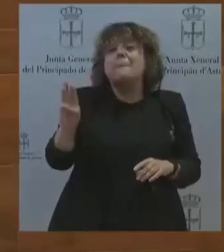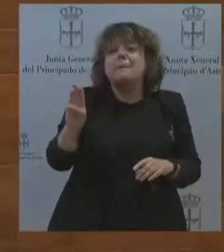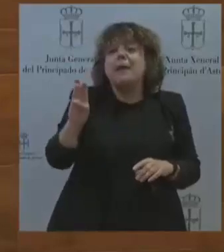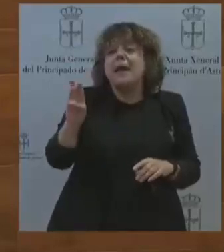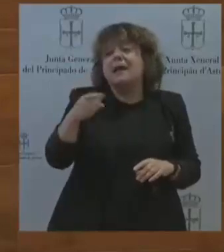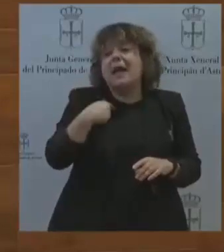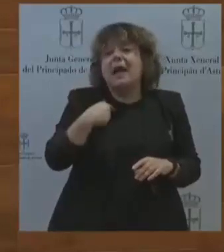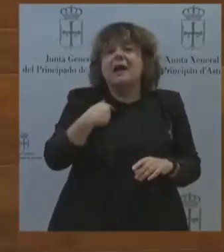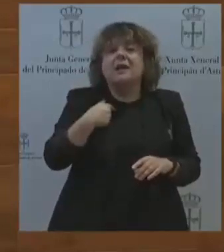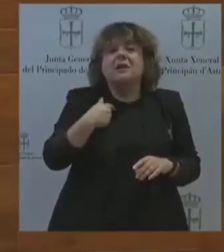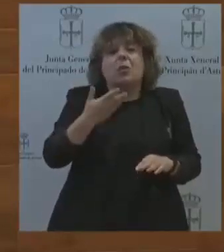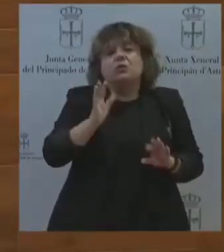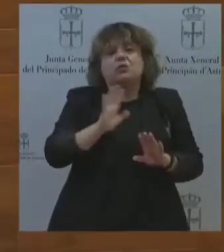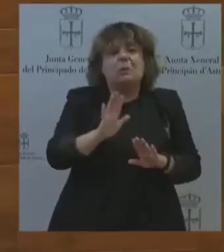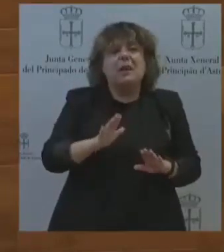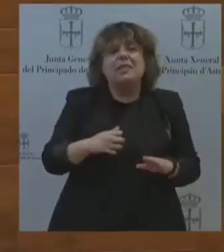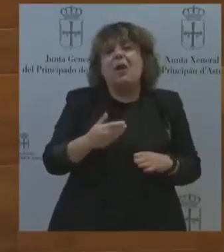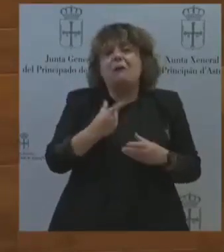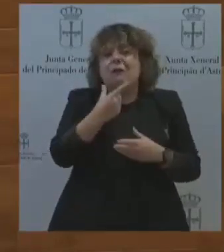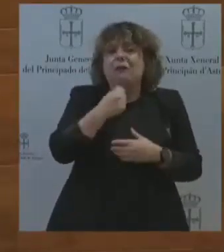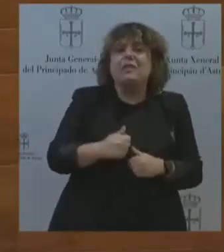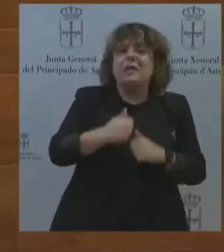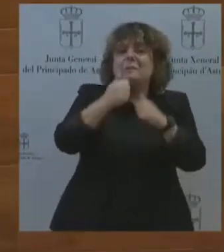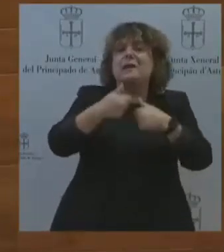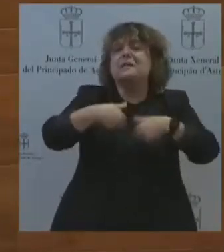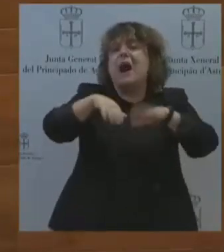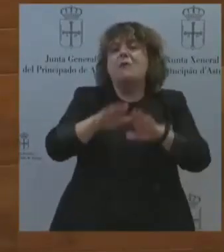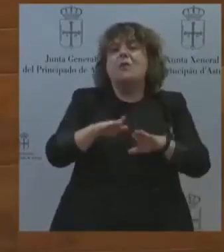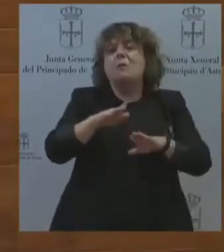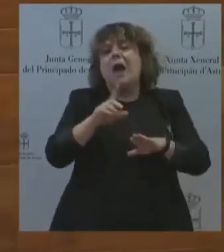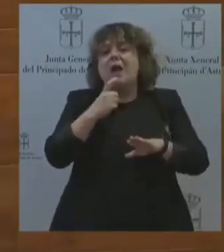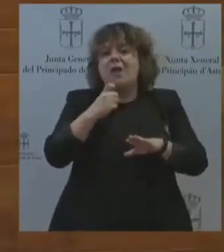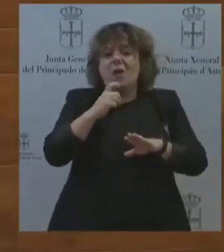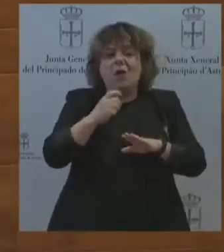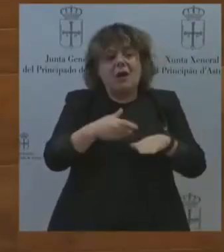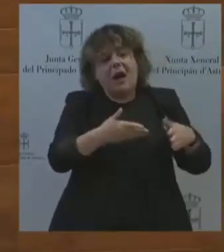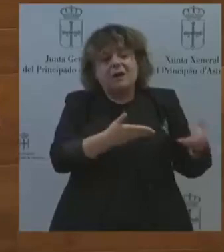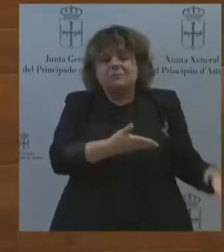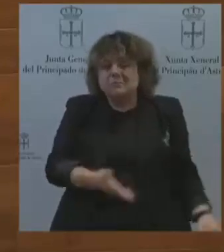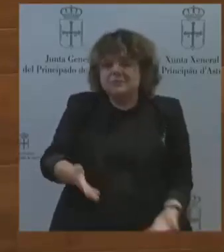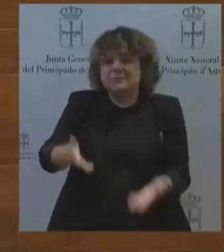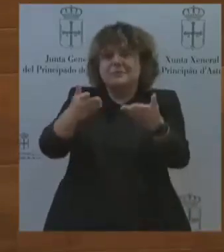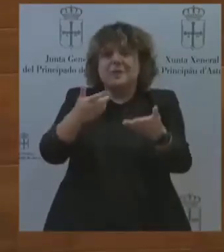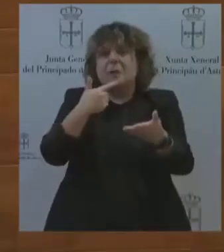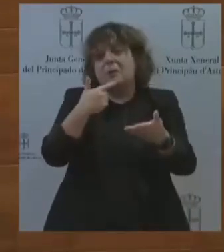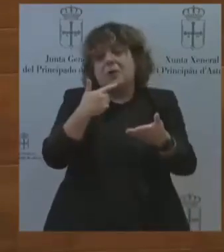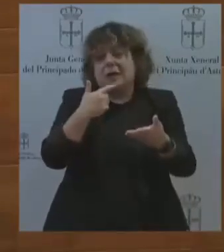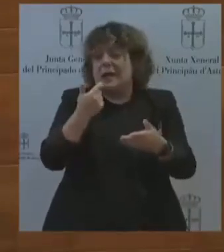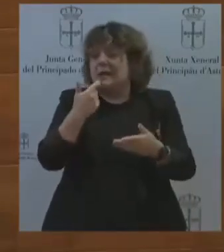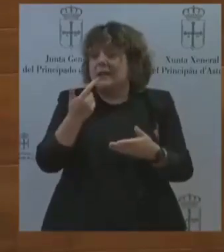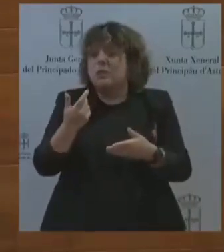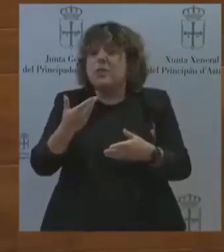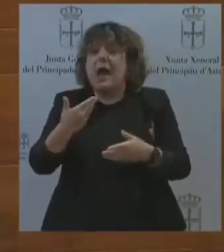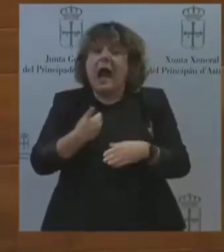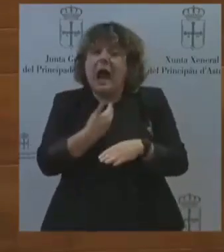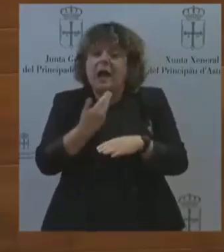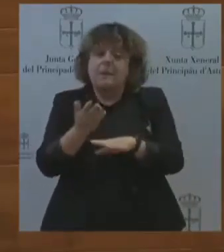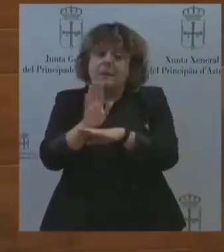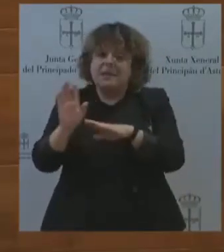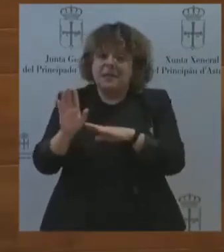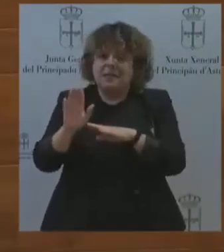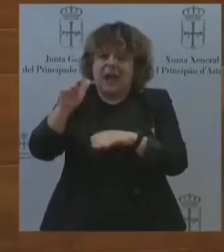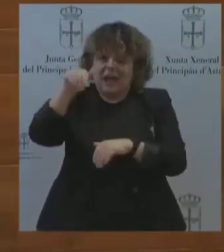que han renunciado a construir una alternativa al socialismo, una alternativa a las políticas que nos arruinan. Y por eso la única